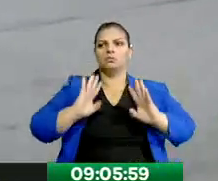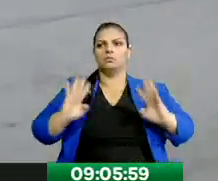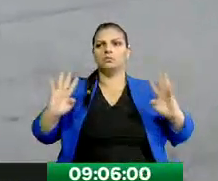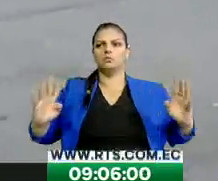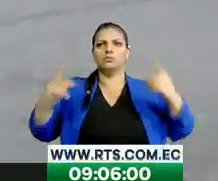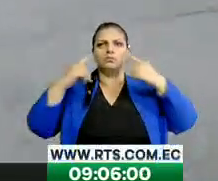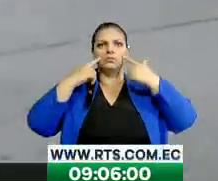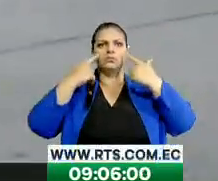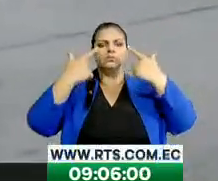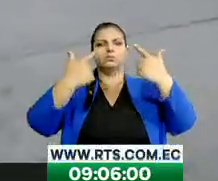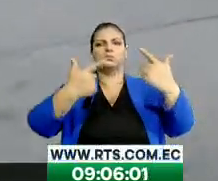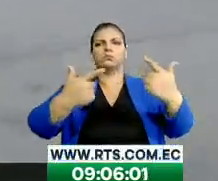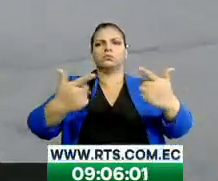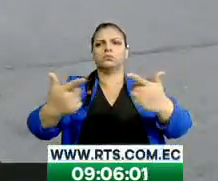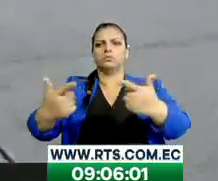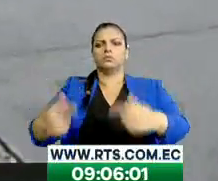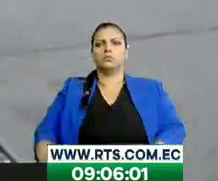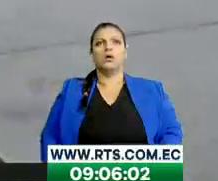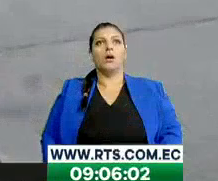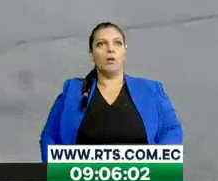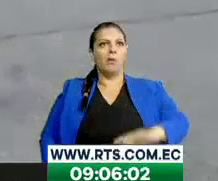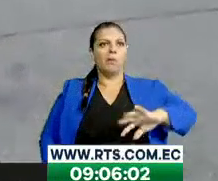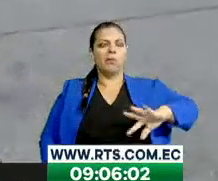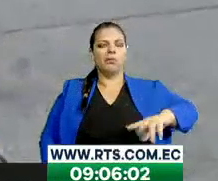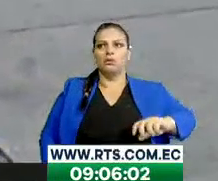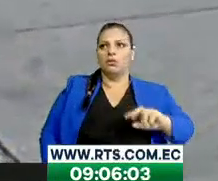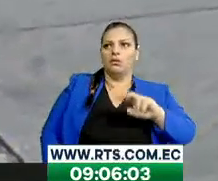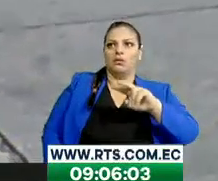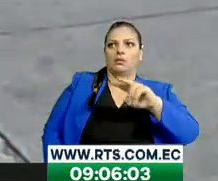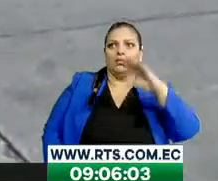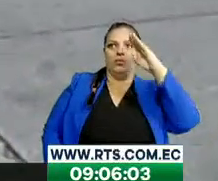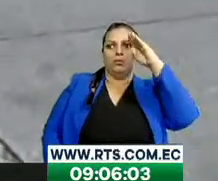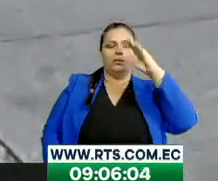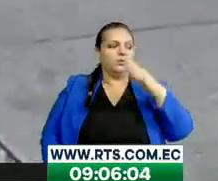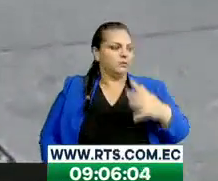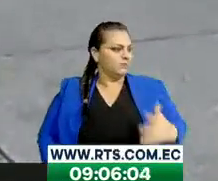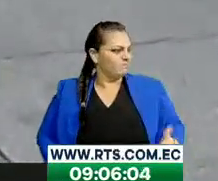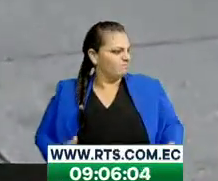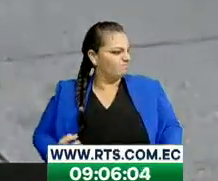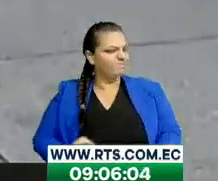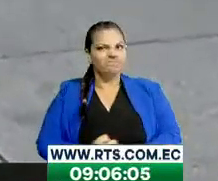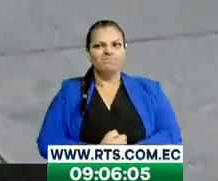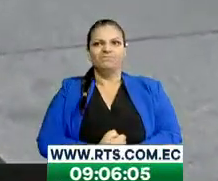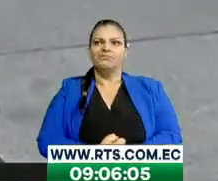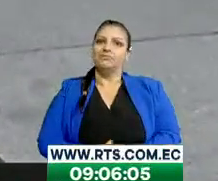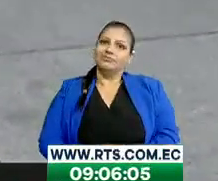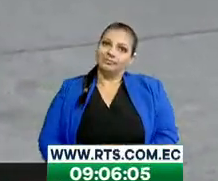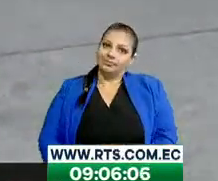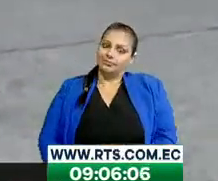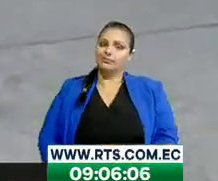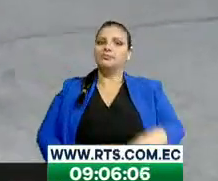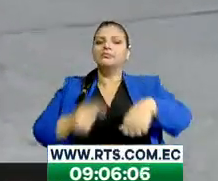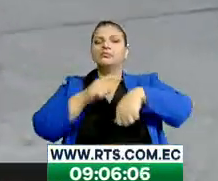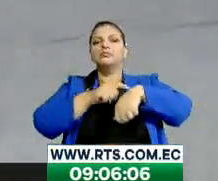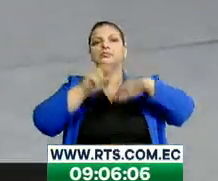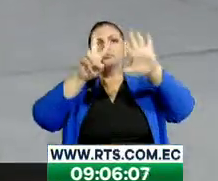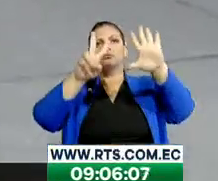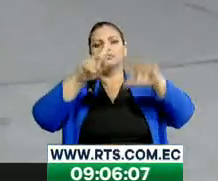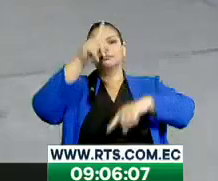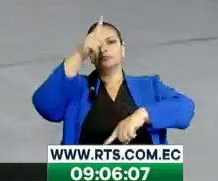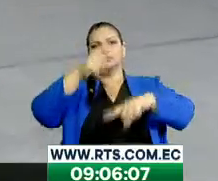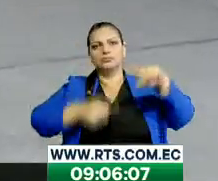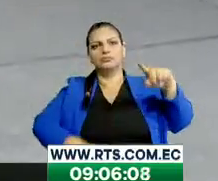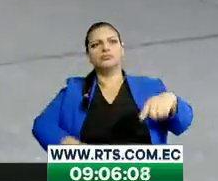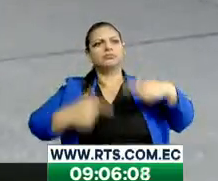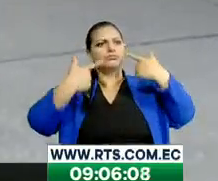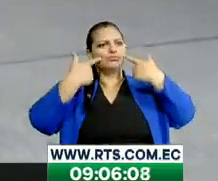estos operativos previene de que la delincuencia intente actuar. Estamos ya desde las 7:30 de la mañana, luego nos iremos a